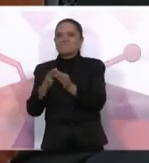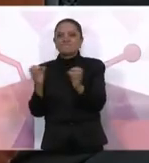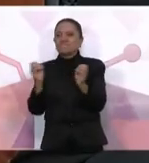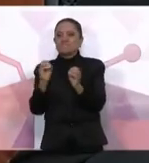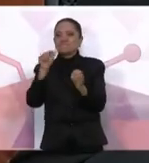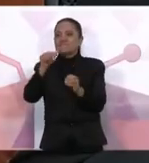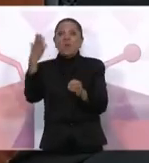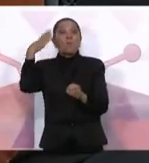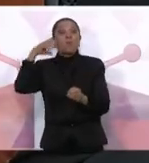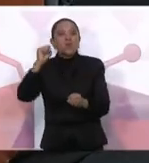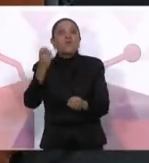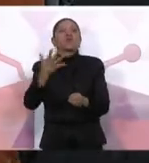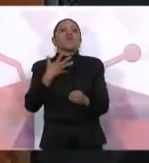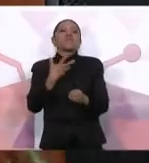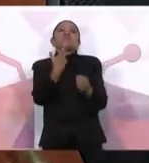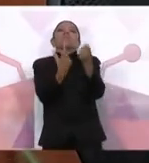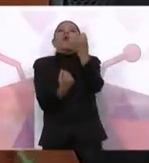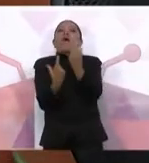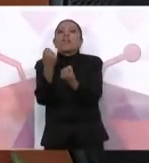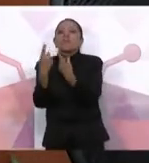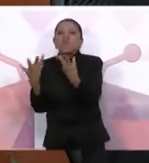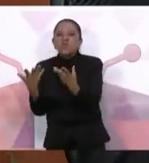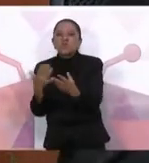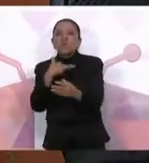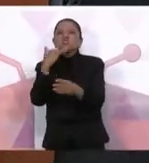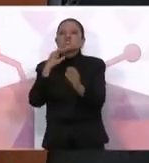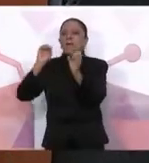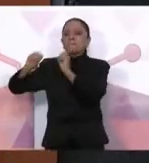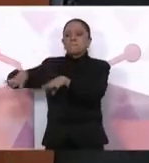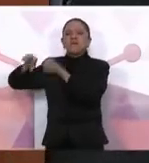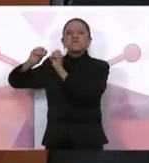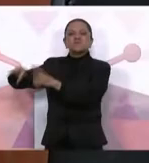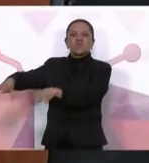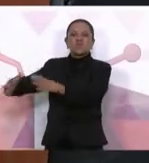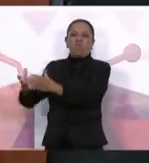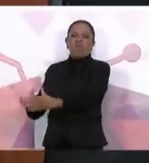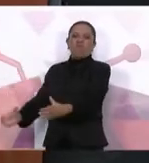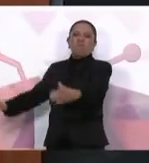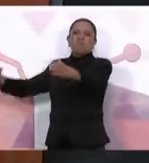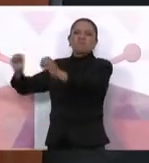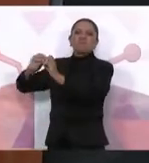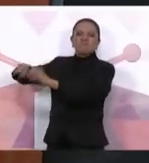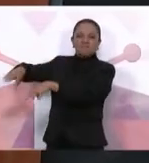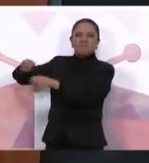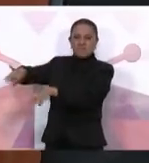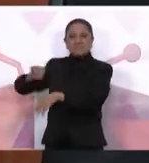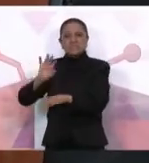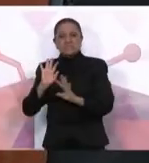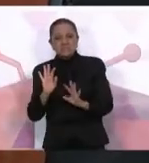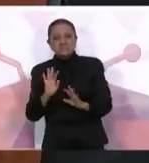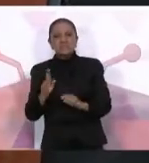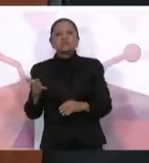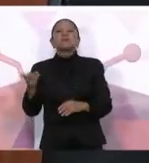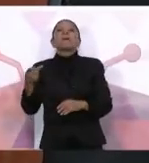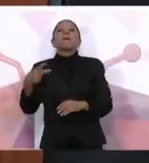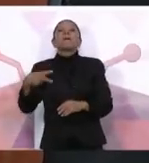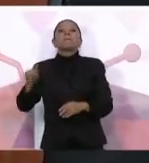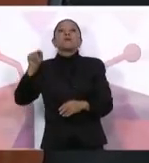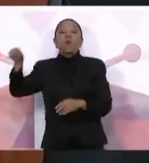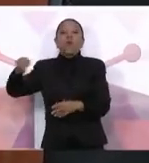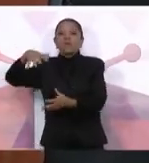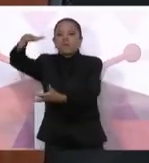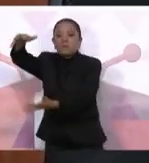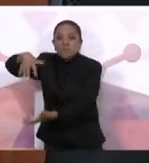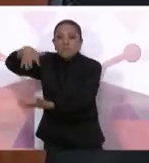algunos tiraderos de algunas plantas donde se recoge todo ese material